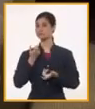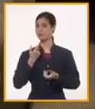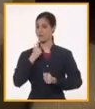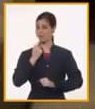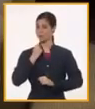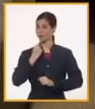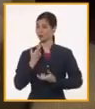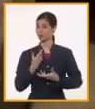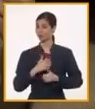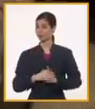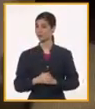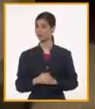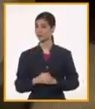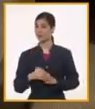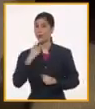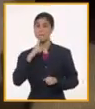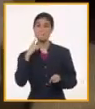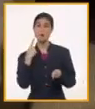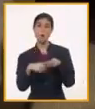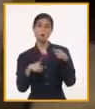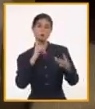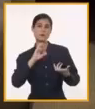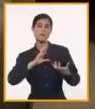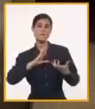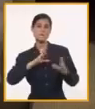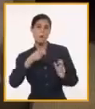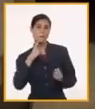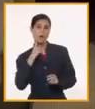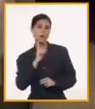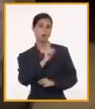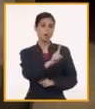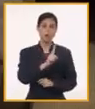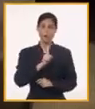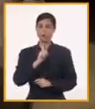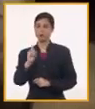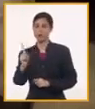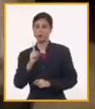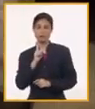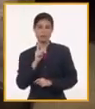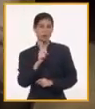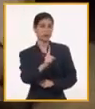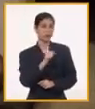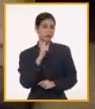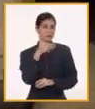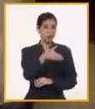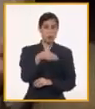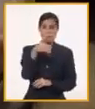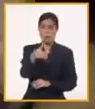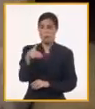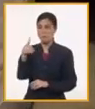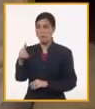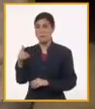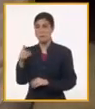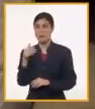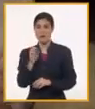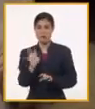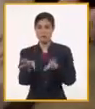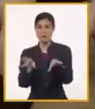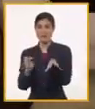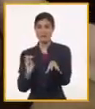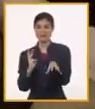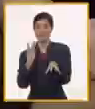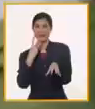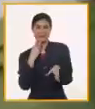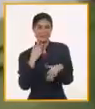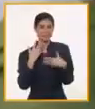manera, trabajaban más en el sentido de que tenían que estar moviéndose de aquí para allá. En el día tenían que estar trabajando en 3 lugares y perdían tiempo. Entonces, en este